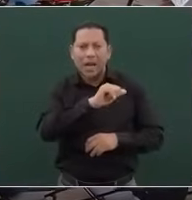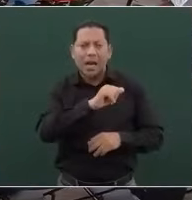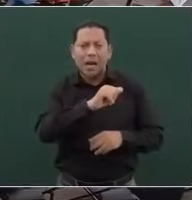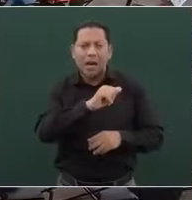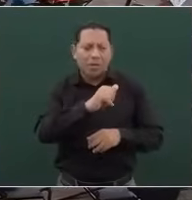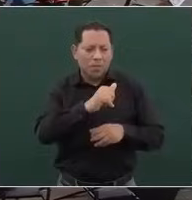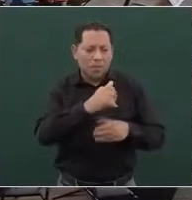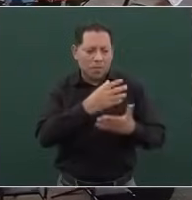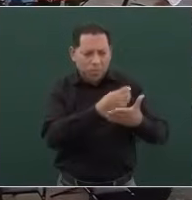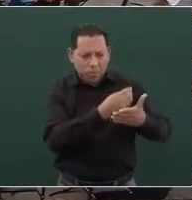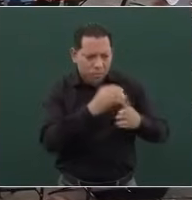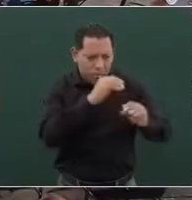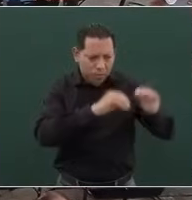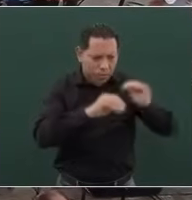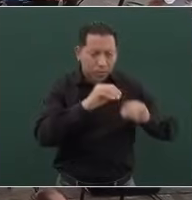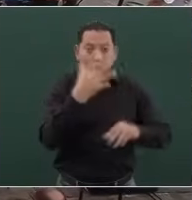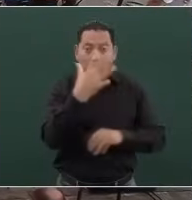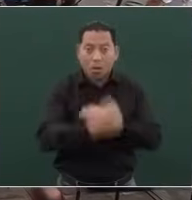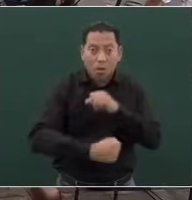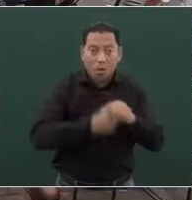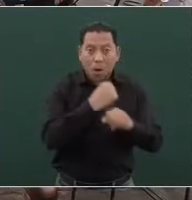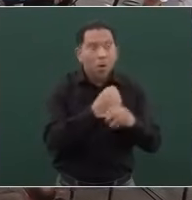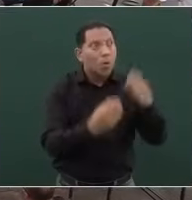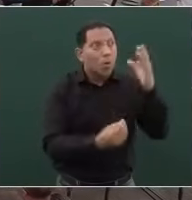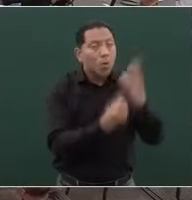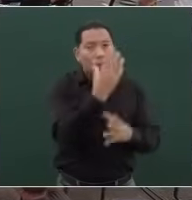refinería en 5 años.